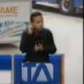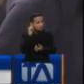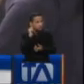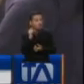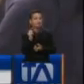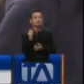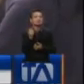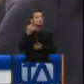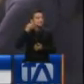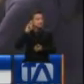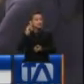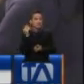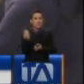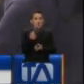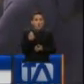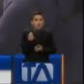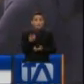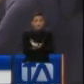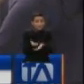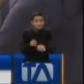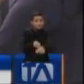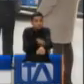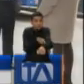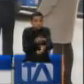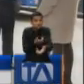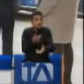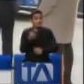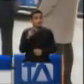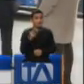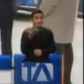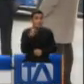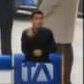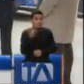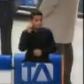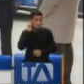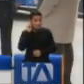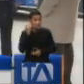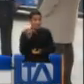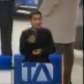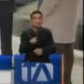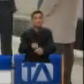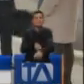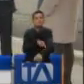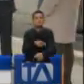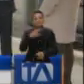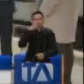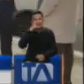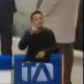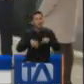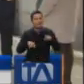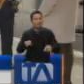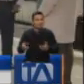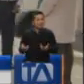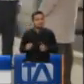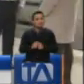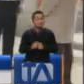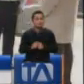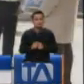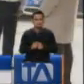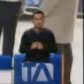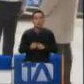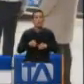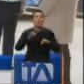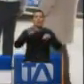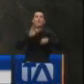niñas, a las adolescentes, a quienes más les sucede. De hecho, son las más vulnerables, son nuestras adolescentes, nuestros niños también. Y el hecho de que ya exista